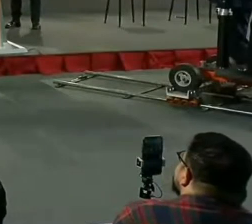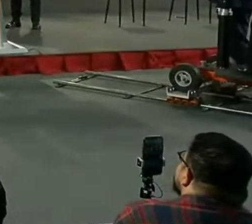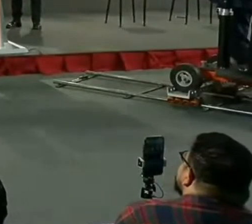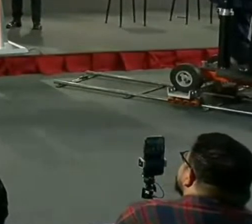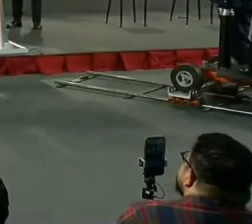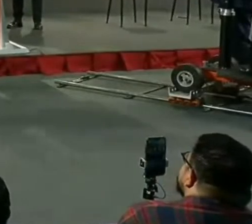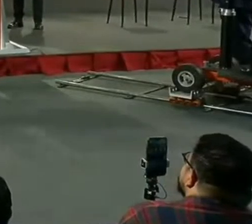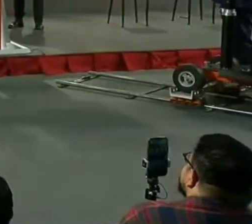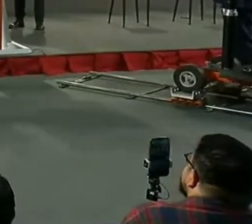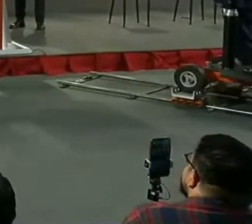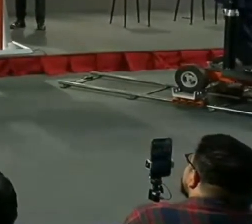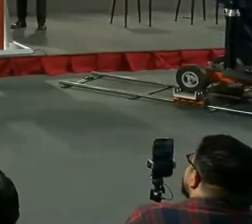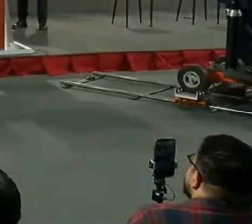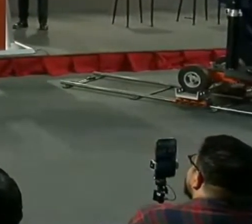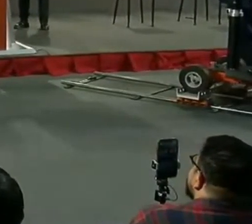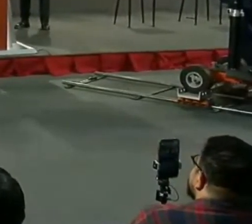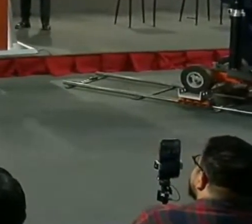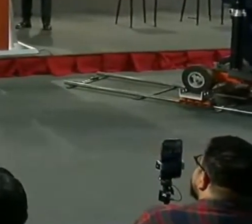Gracias.